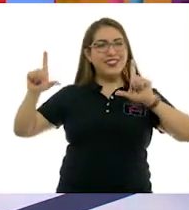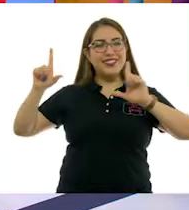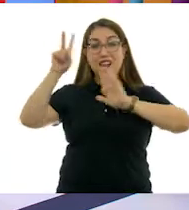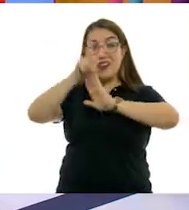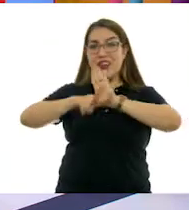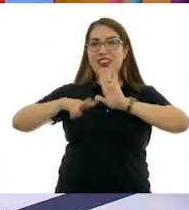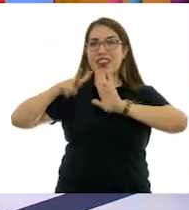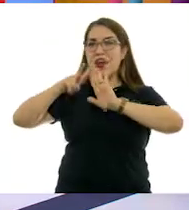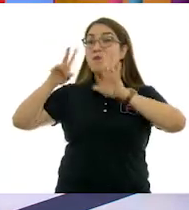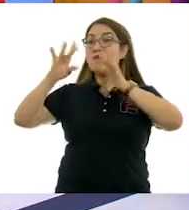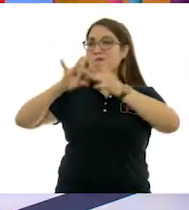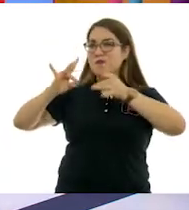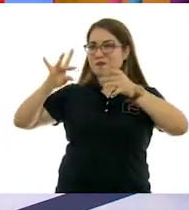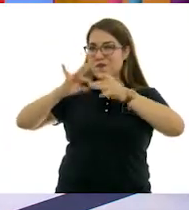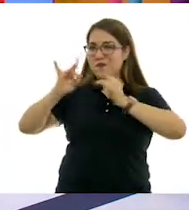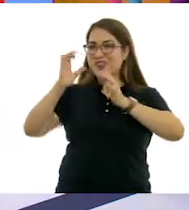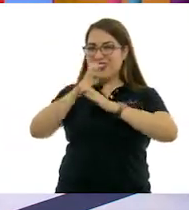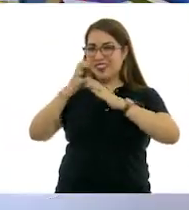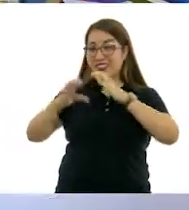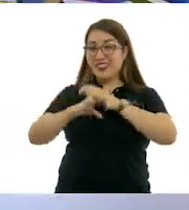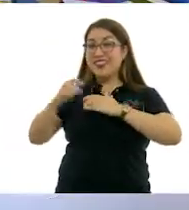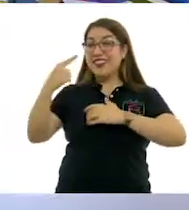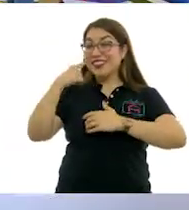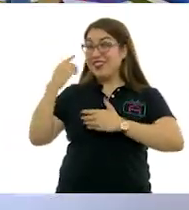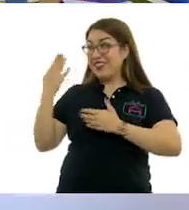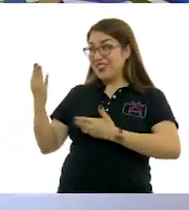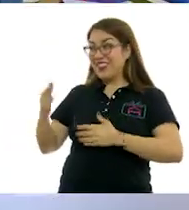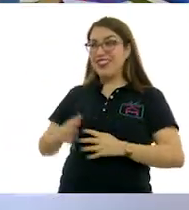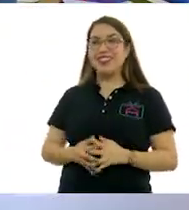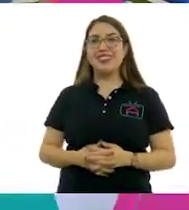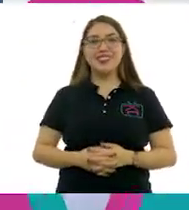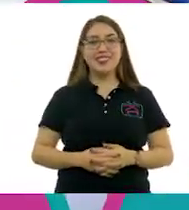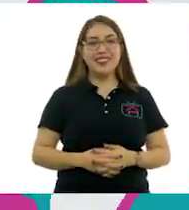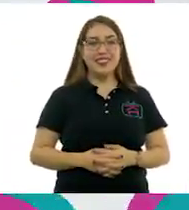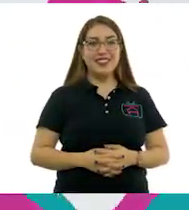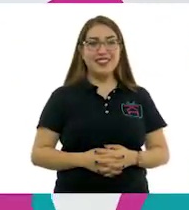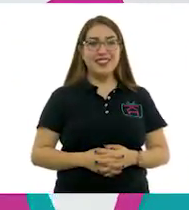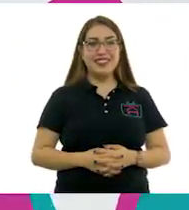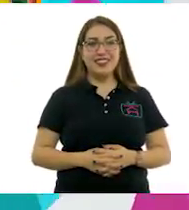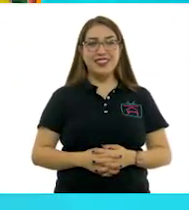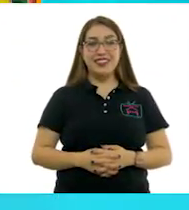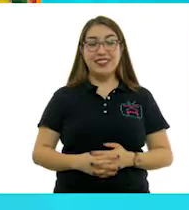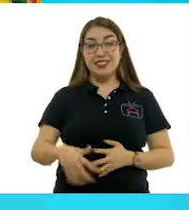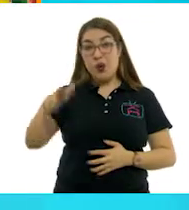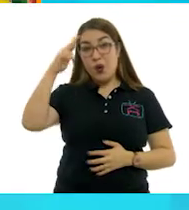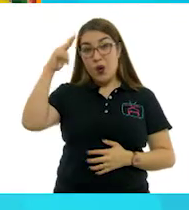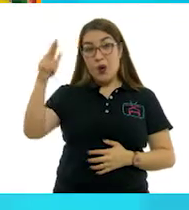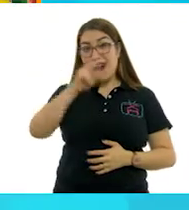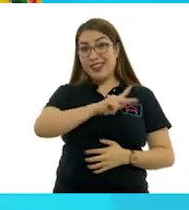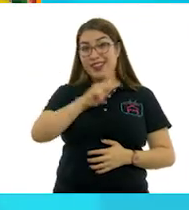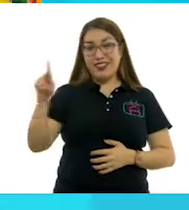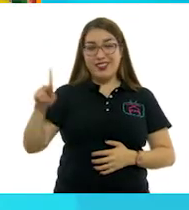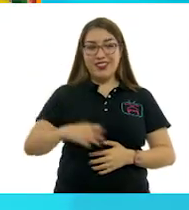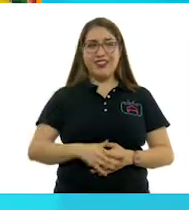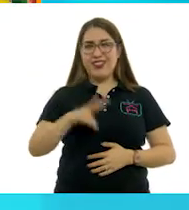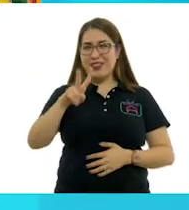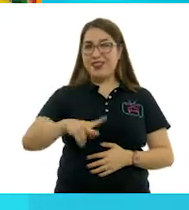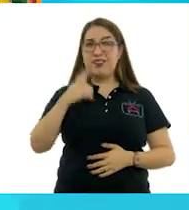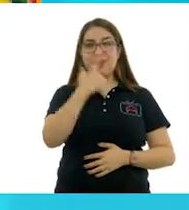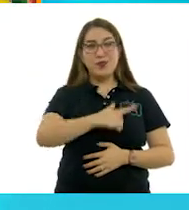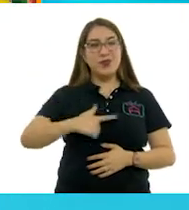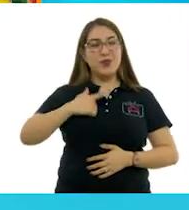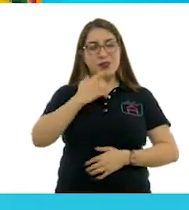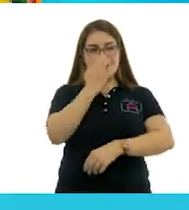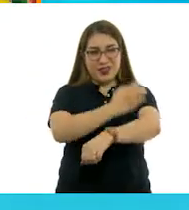dará algunas pistas al respecto. ¿Me acompañas, Eric? ¡Claro que sí! ¡Vamos a verlo! Hola, niñas y niños. Me da mucho gusto